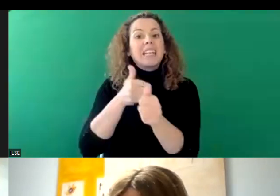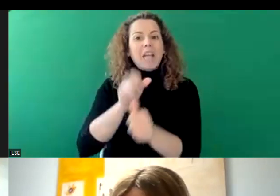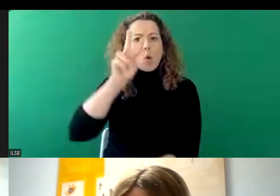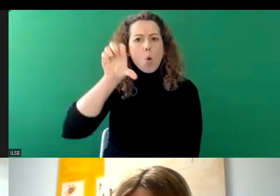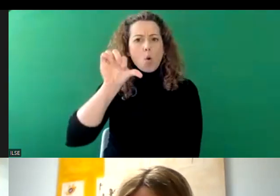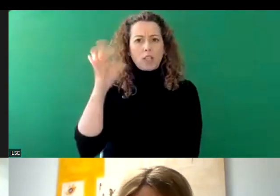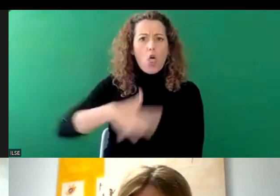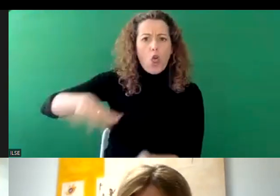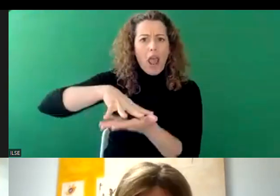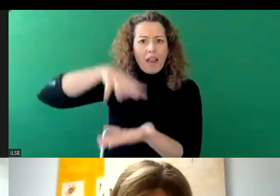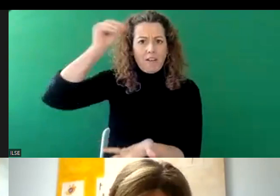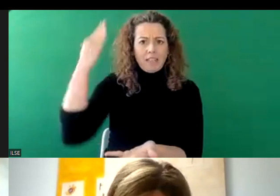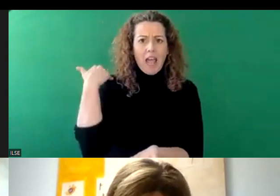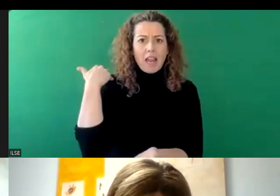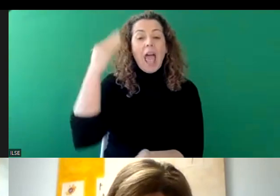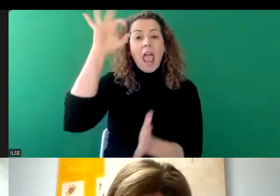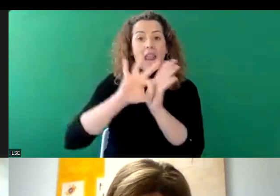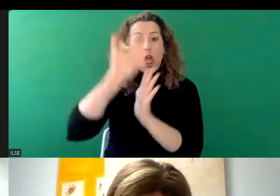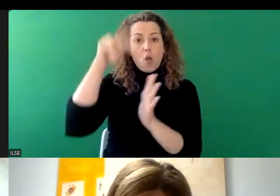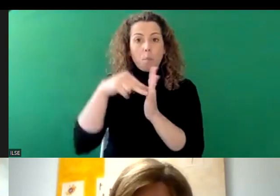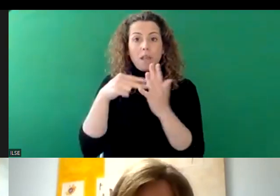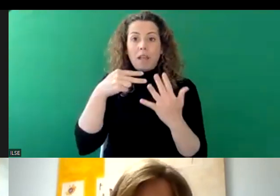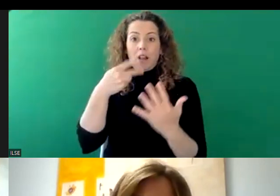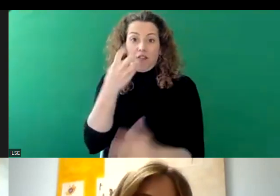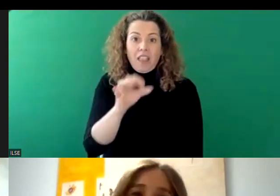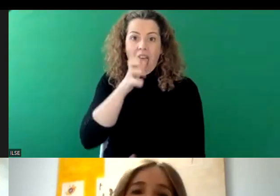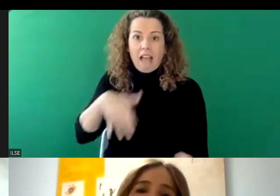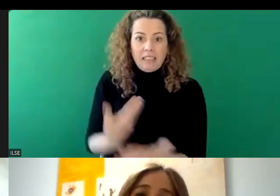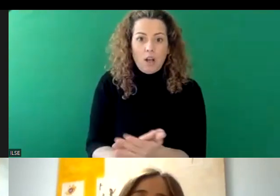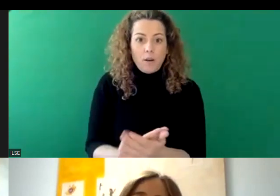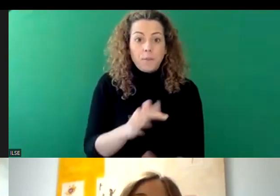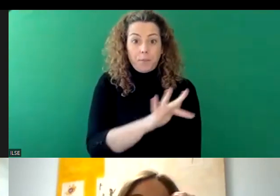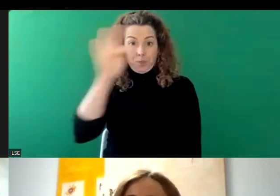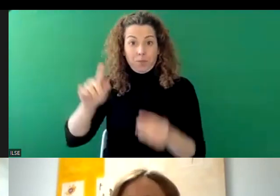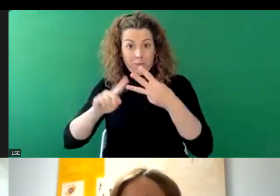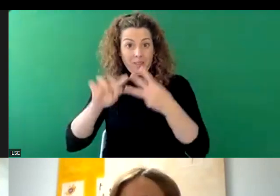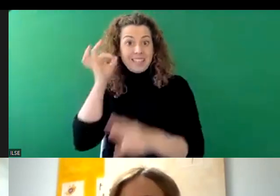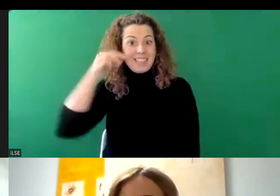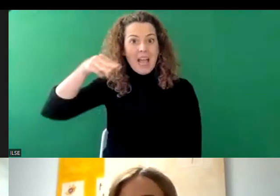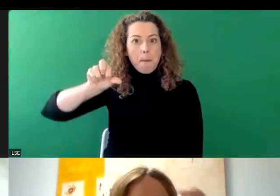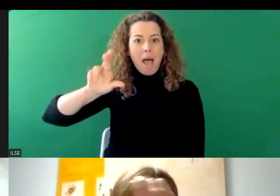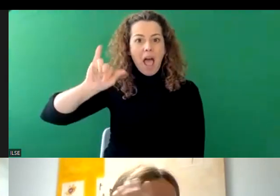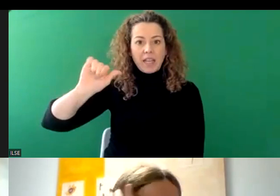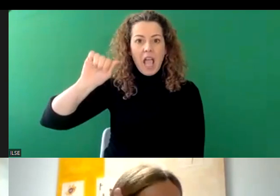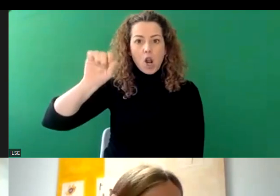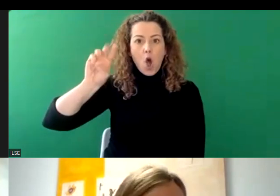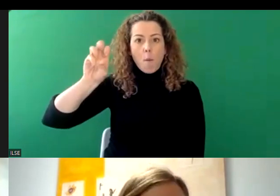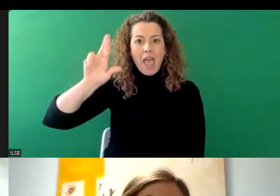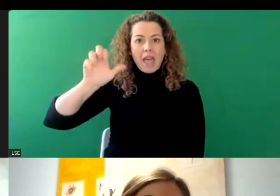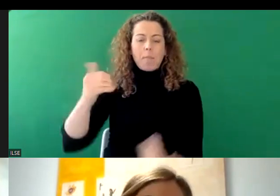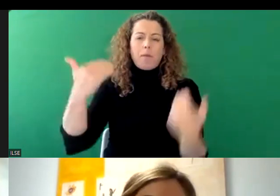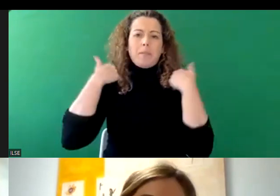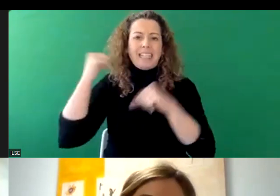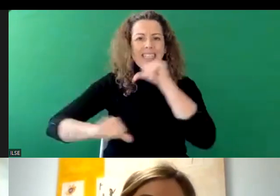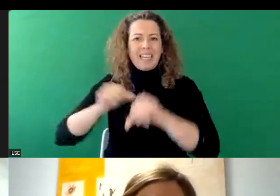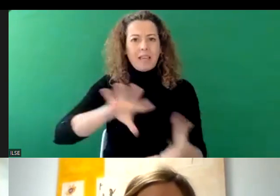del 2020. Y en tercer lugar intervendrá María Loperena Zabalza, diplomada en química aplicada,